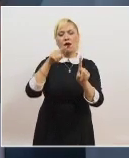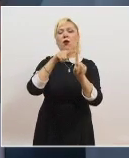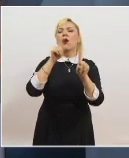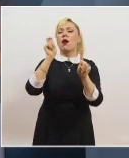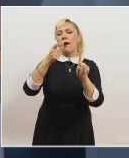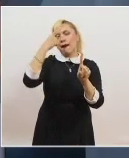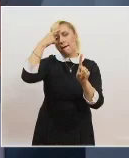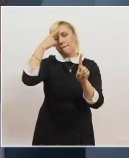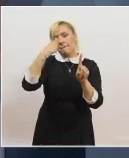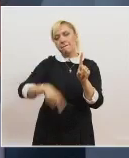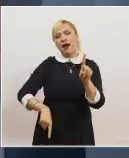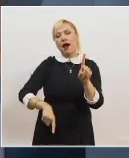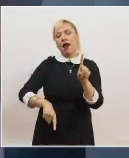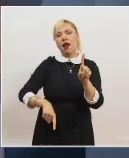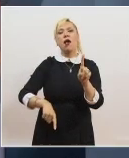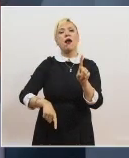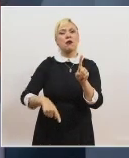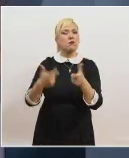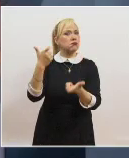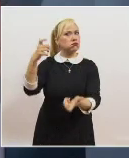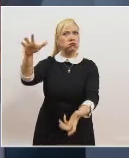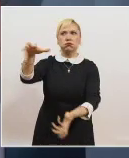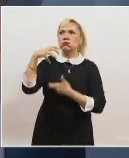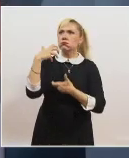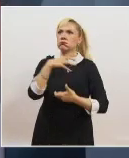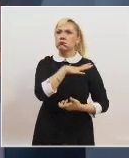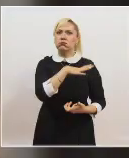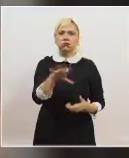relacionado con el laudo incongruente.